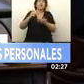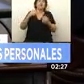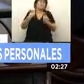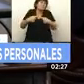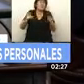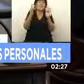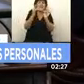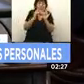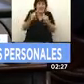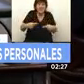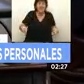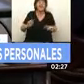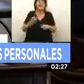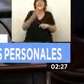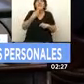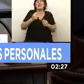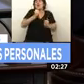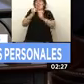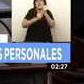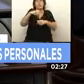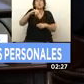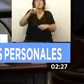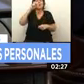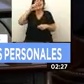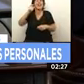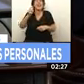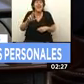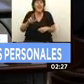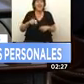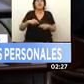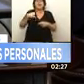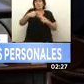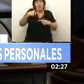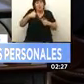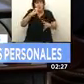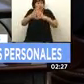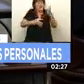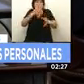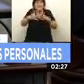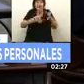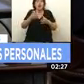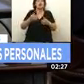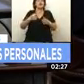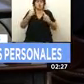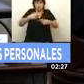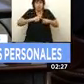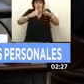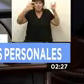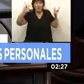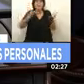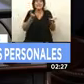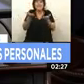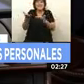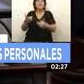con energía con la industria nuclear que habíamos alcanzado un gran desarrollo en las empresas también de servicio y que éramos